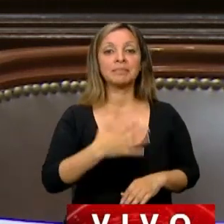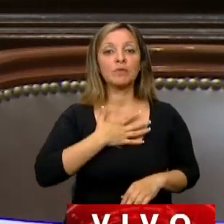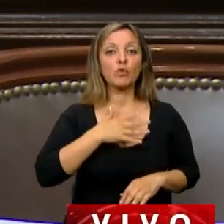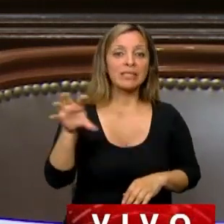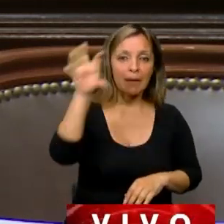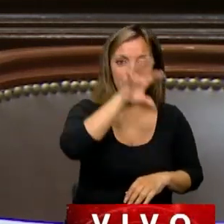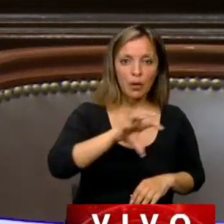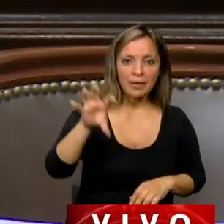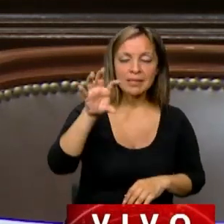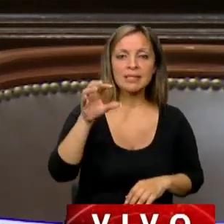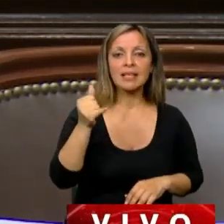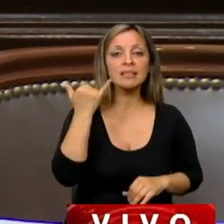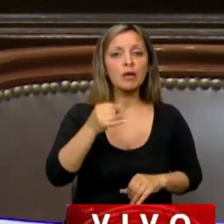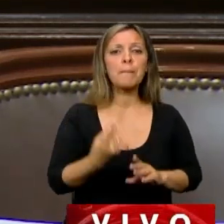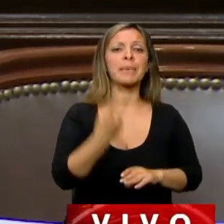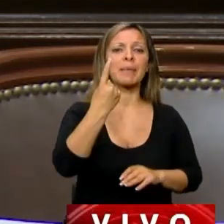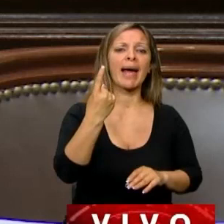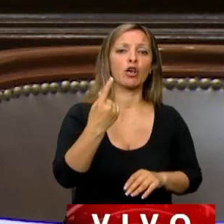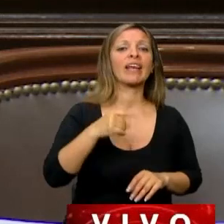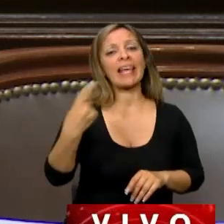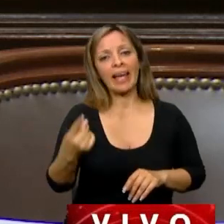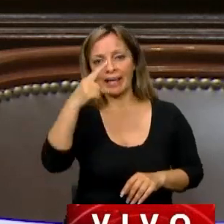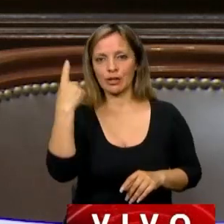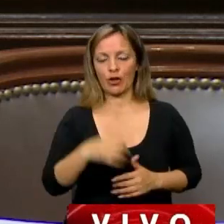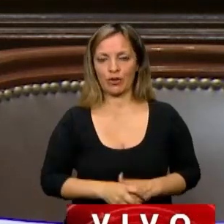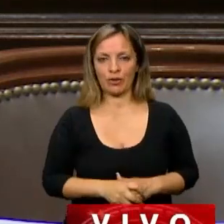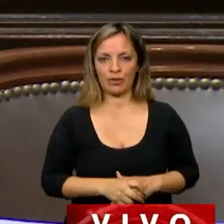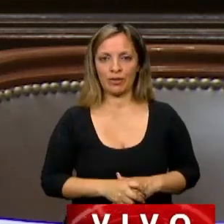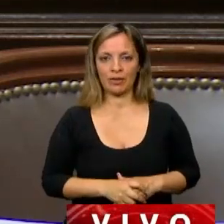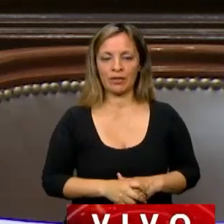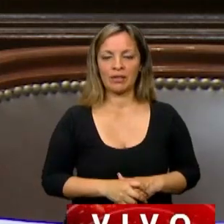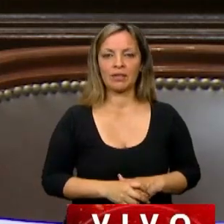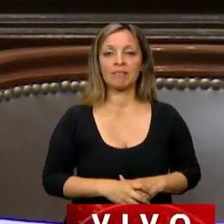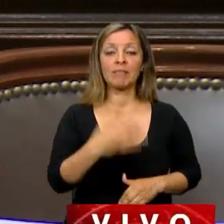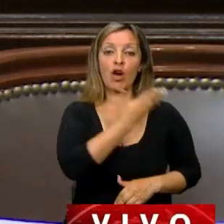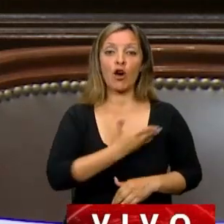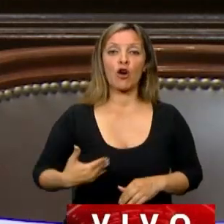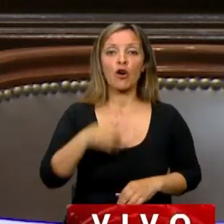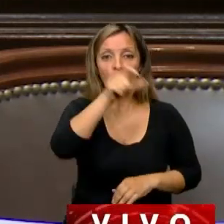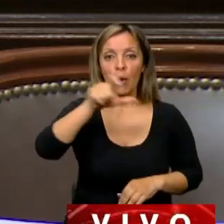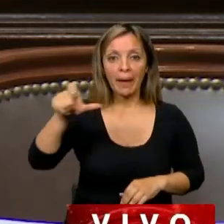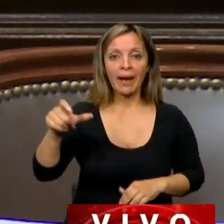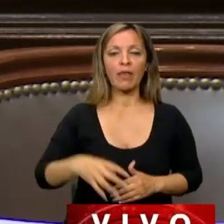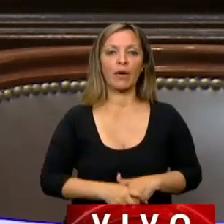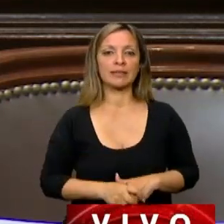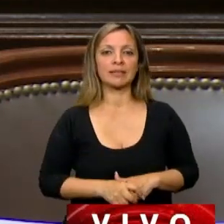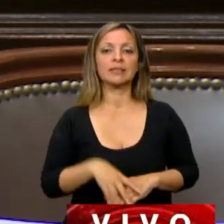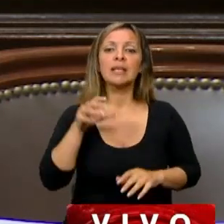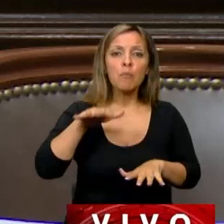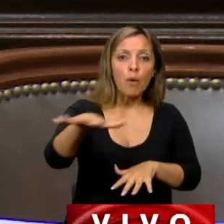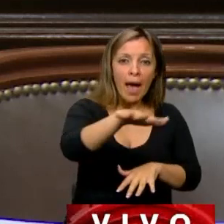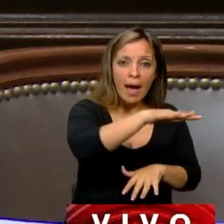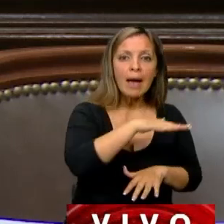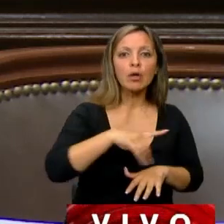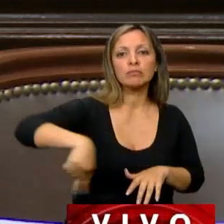son preexistentes a la Nación. Y serán nuestros gobernadores y nuestro pueblo la que